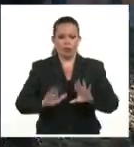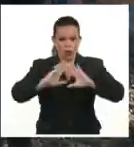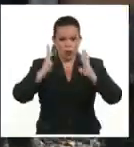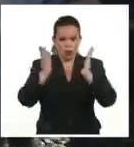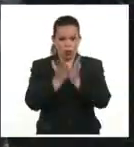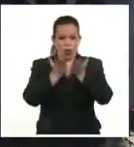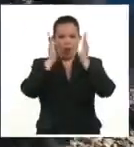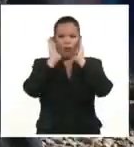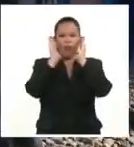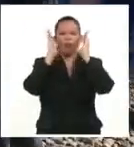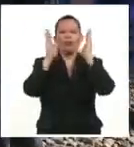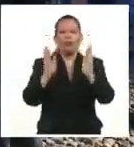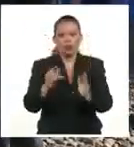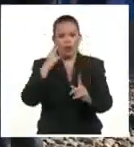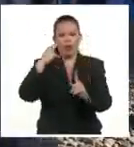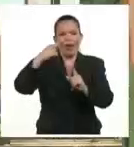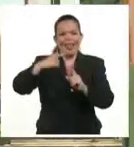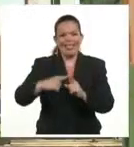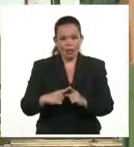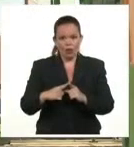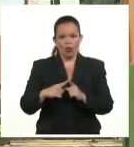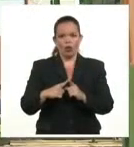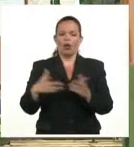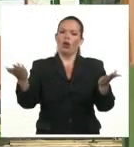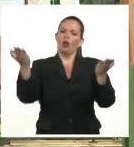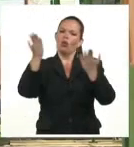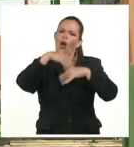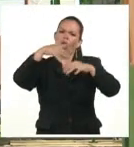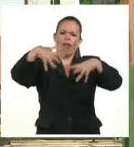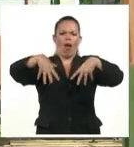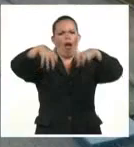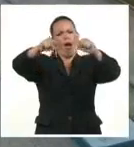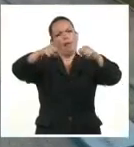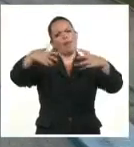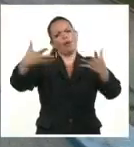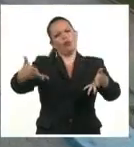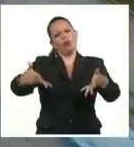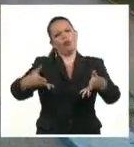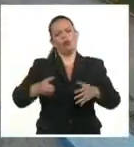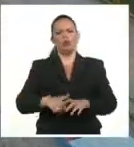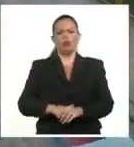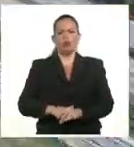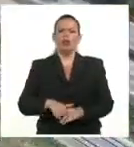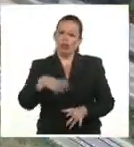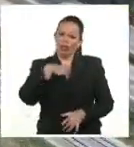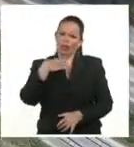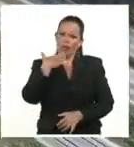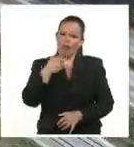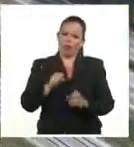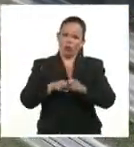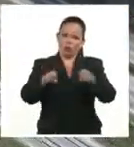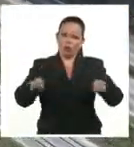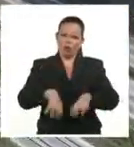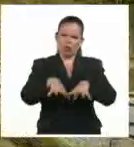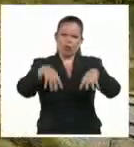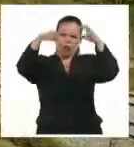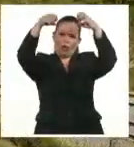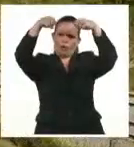función de reducir el tiempo de los apagones y alcanzar una situación más estable en el